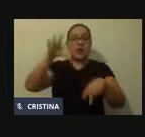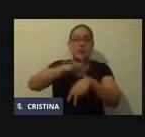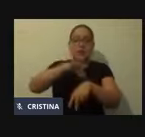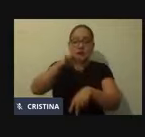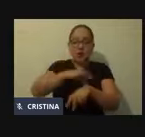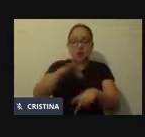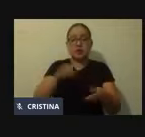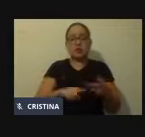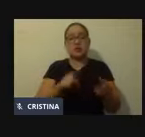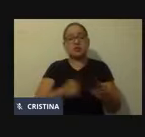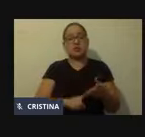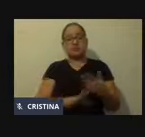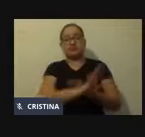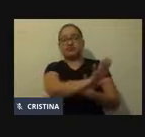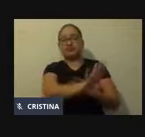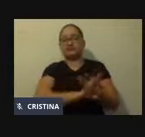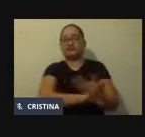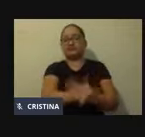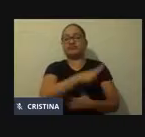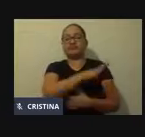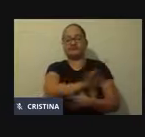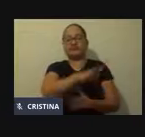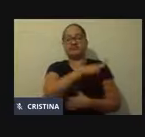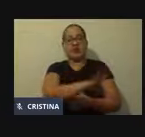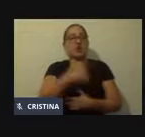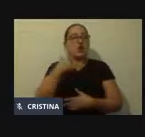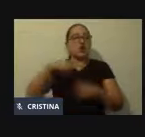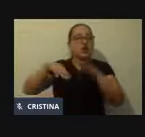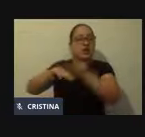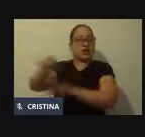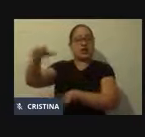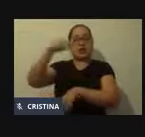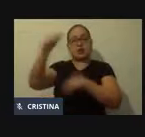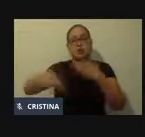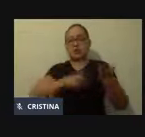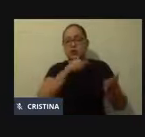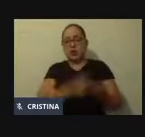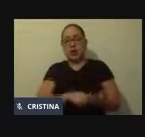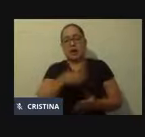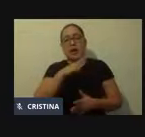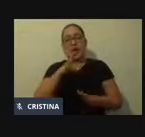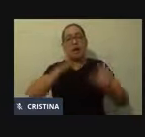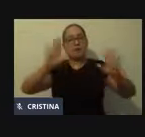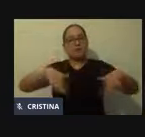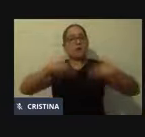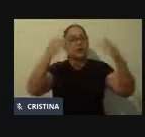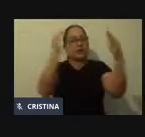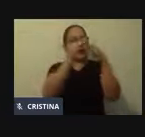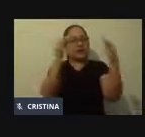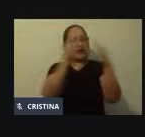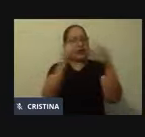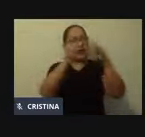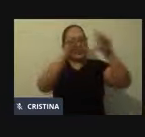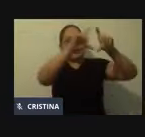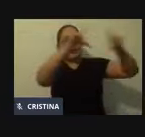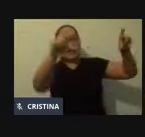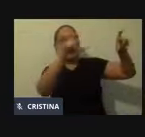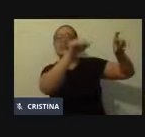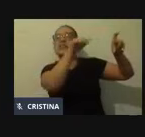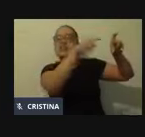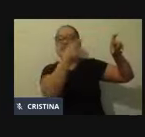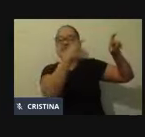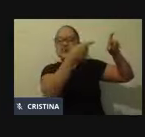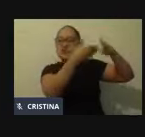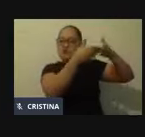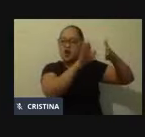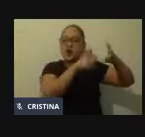está excluyendo, no se les deja entrar a lugares, se les pone letreros afuera de su casa de vete para allá,